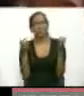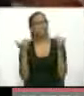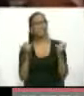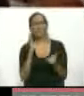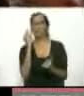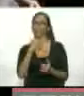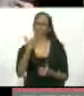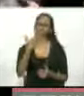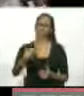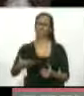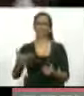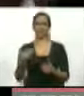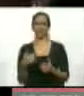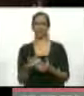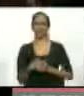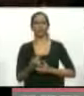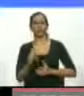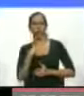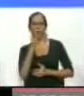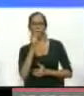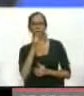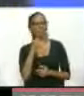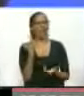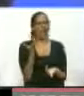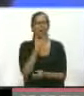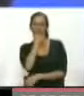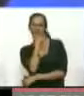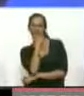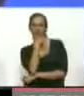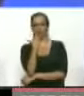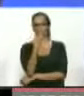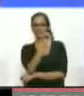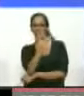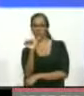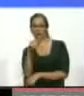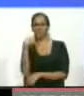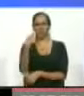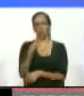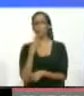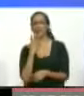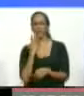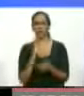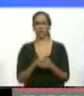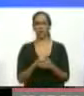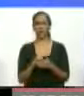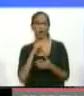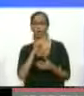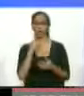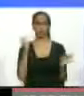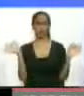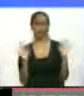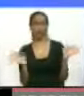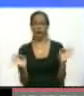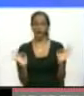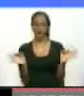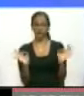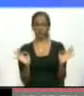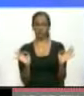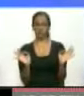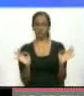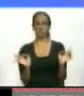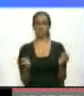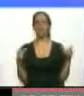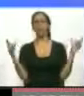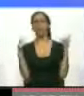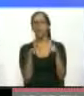sujetadas yo me pregunto con qué va a salir el la semana que viene por ejemplo él lo ha dicho absolutamente nada de que la reunión